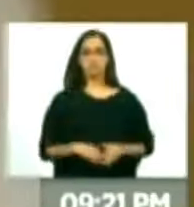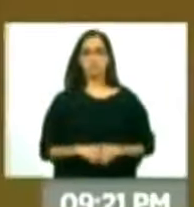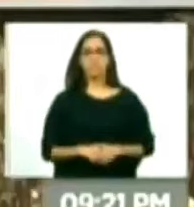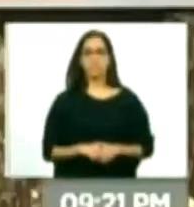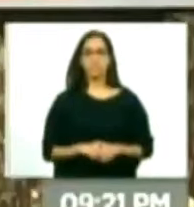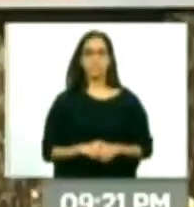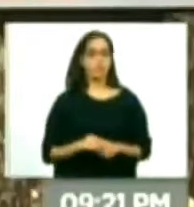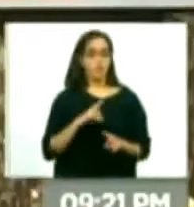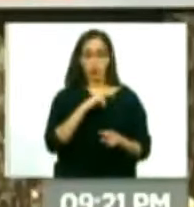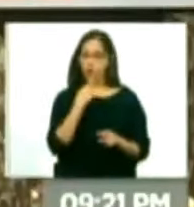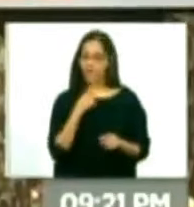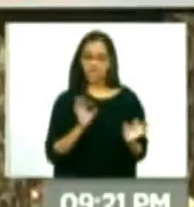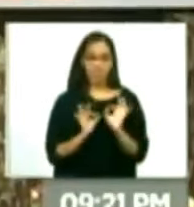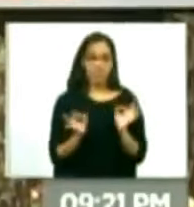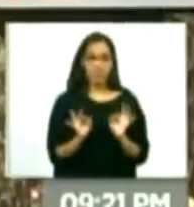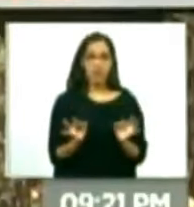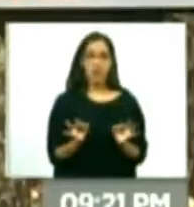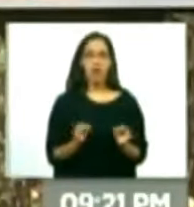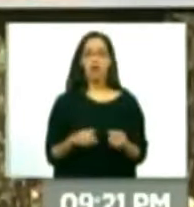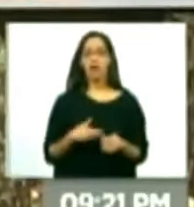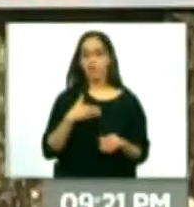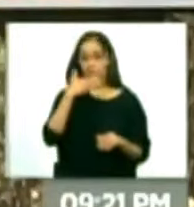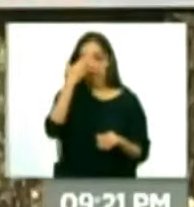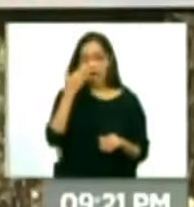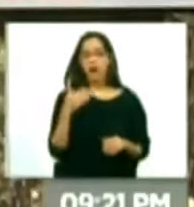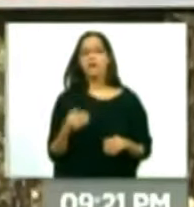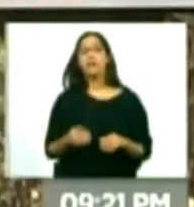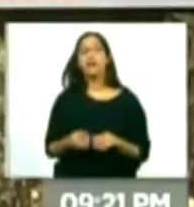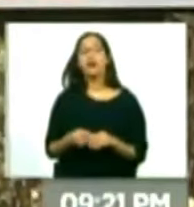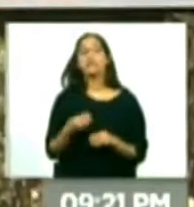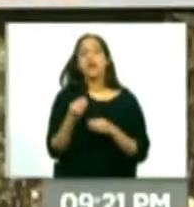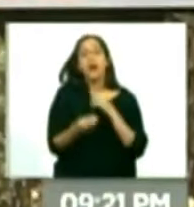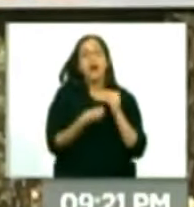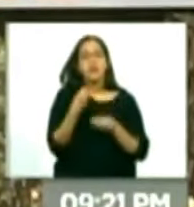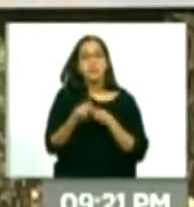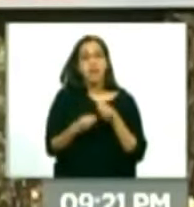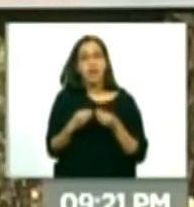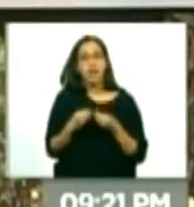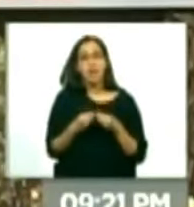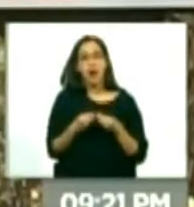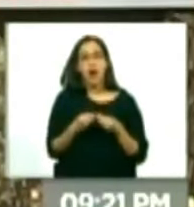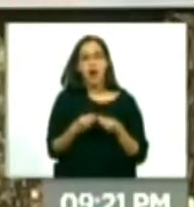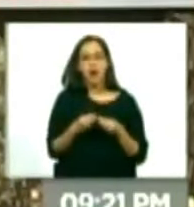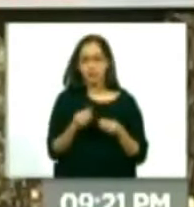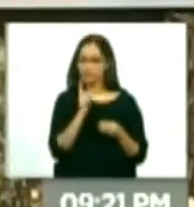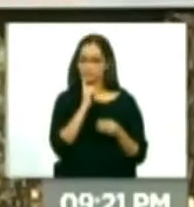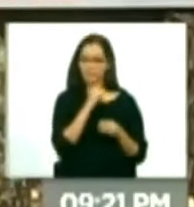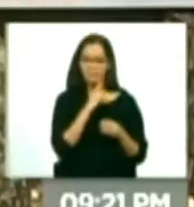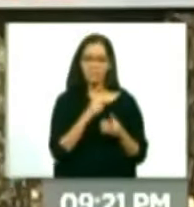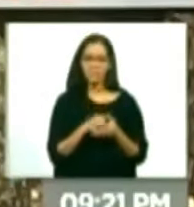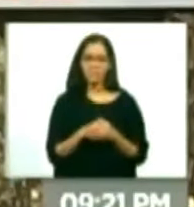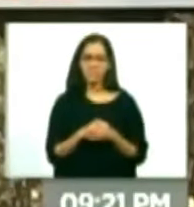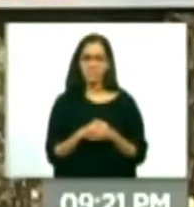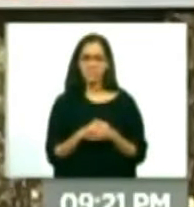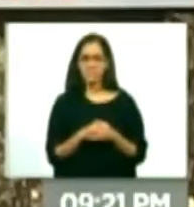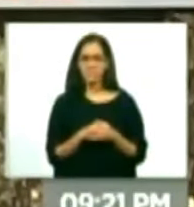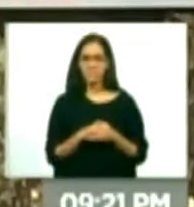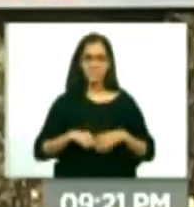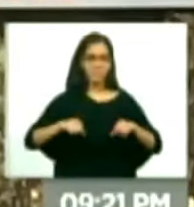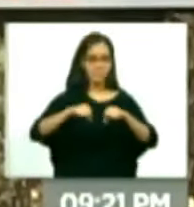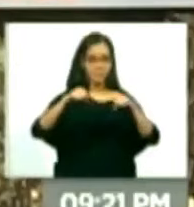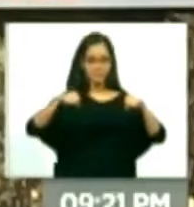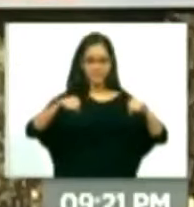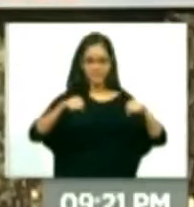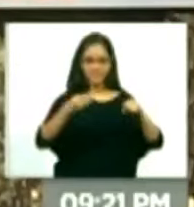No dicen nada que Irán montó, está montando una cadena de, ¿cómo se llama esto?, de supermercados en